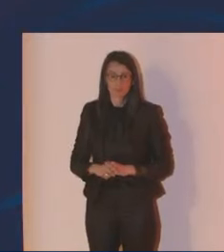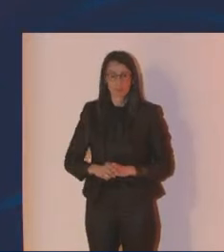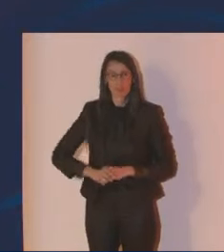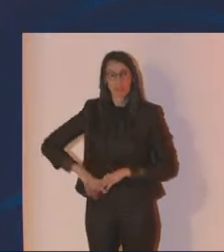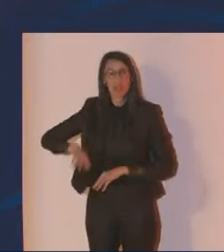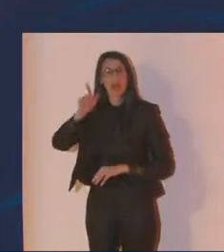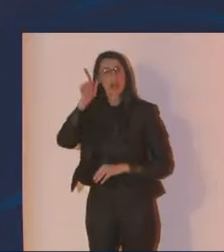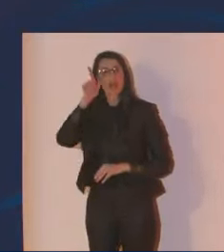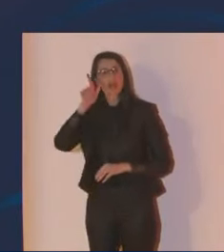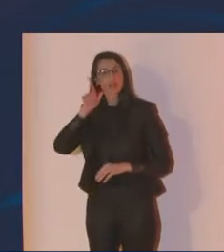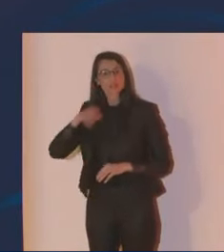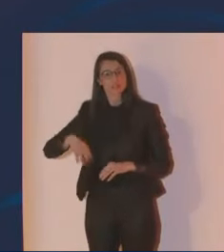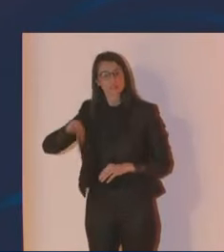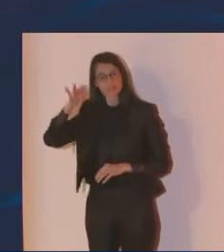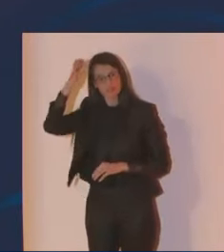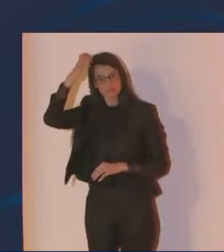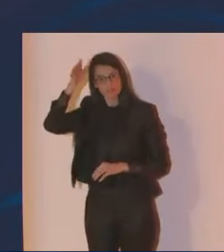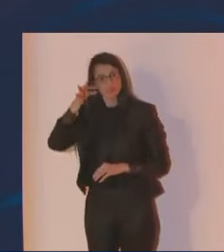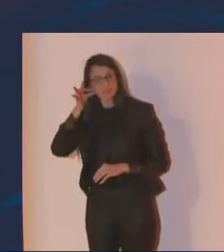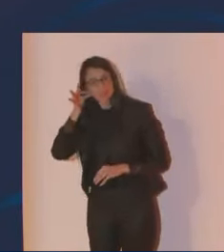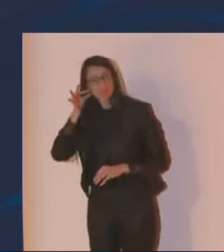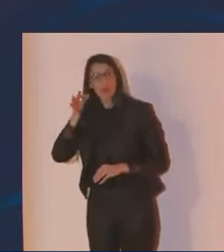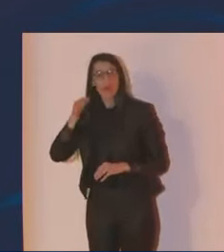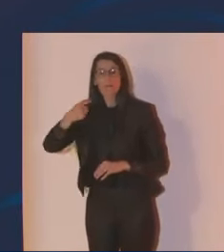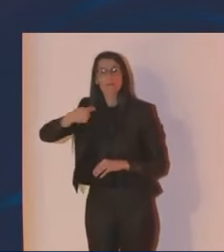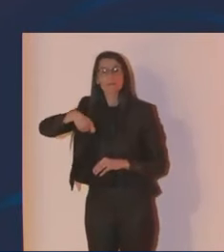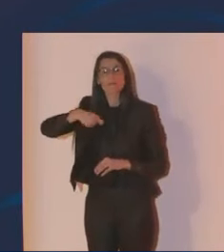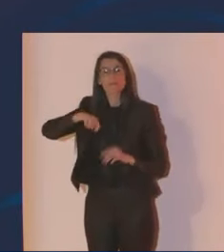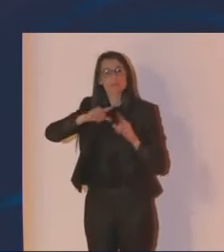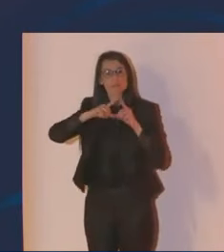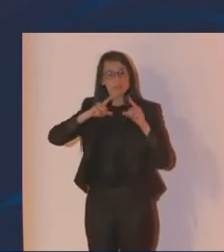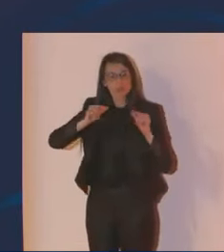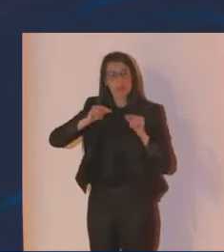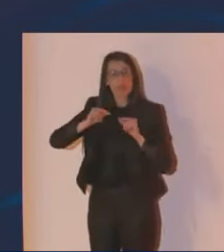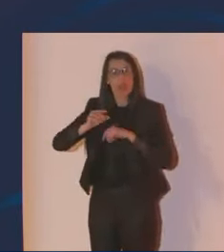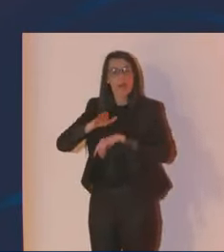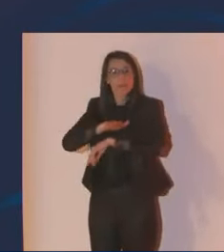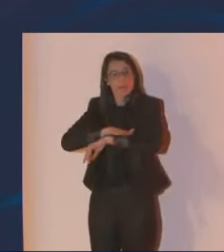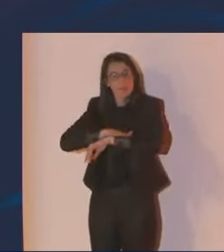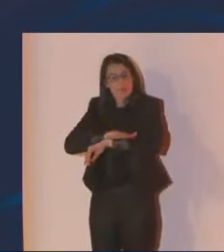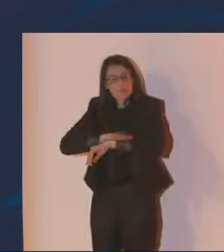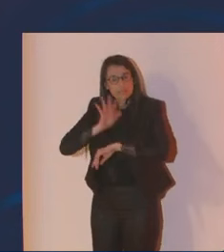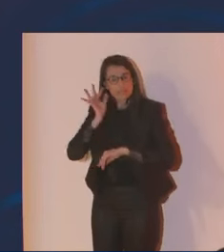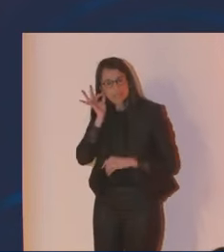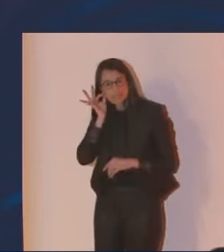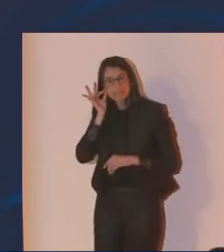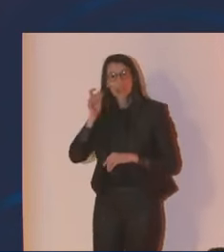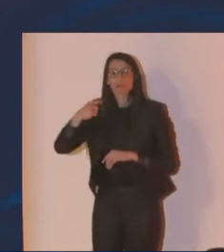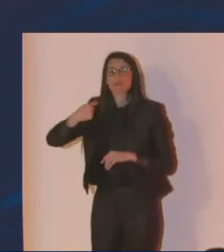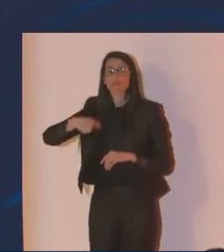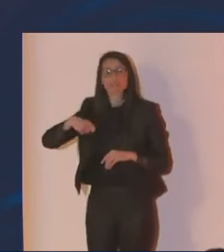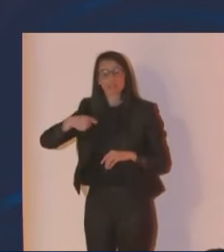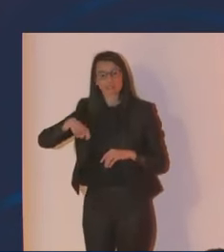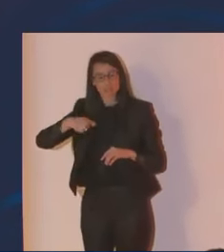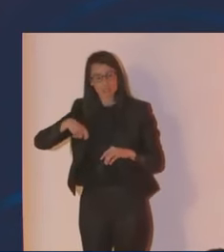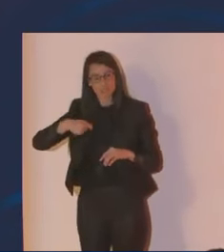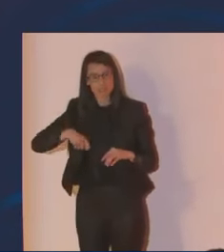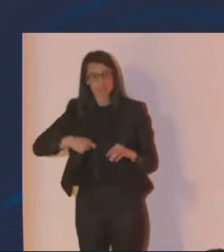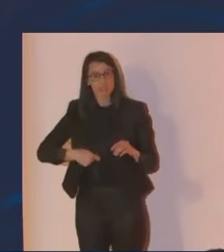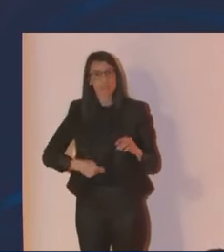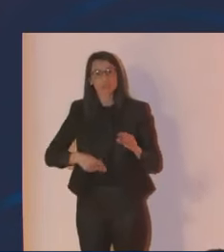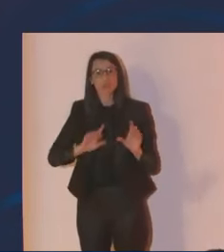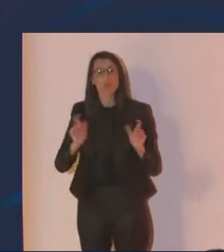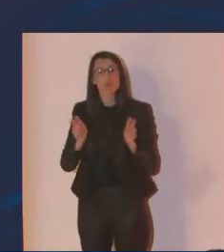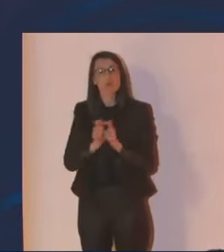Majestad, presidente del Principado de Asturias, ministra, presidente de la Junta General del